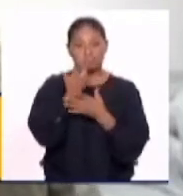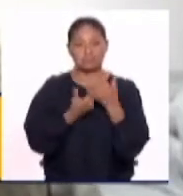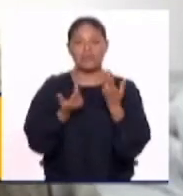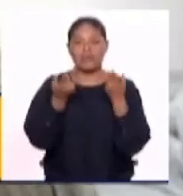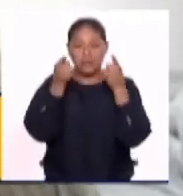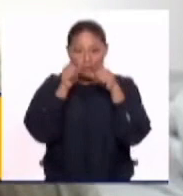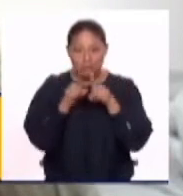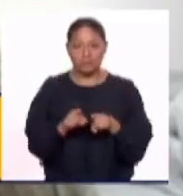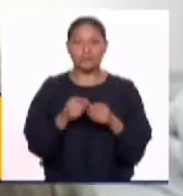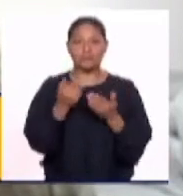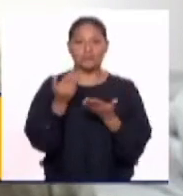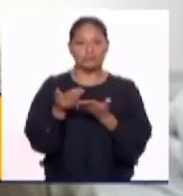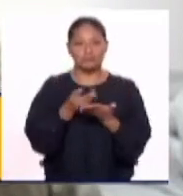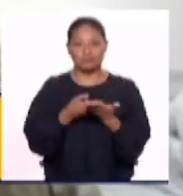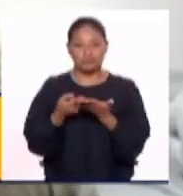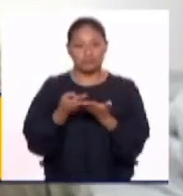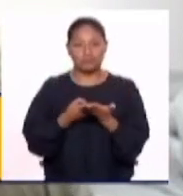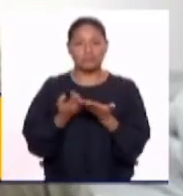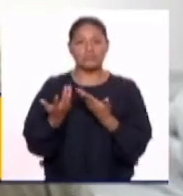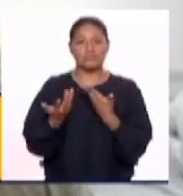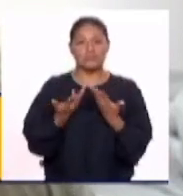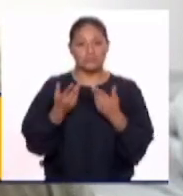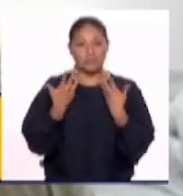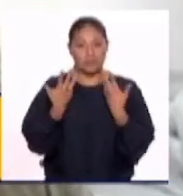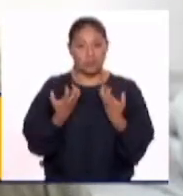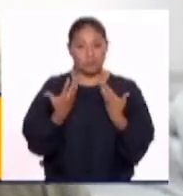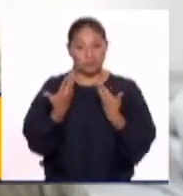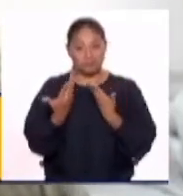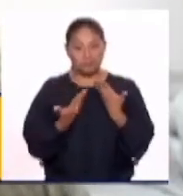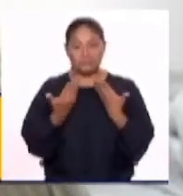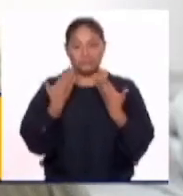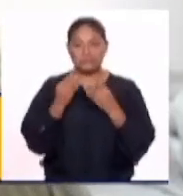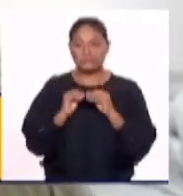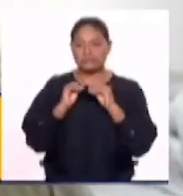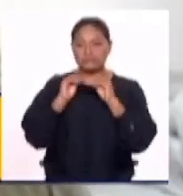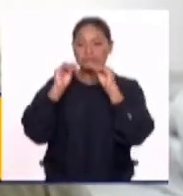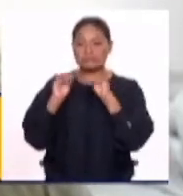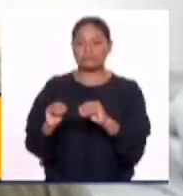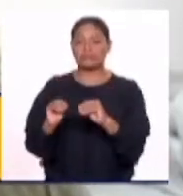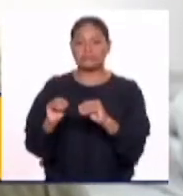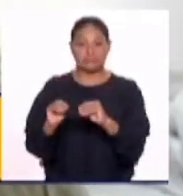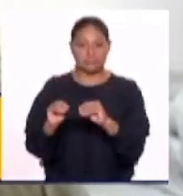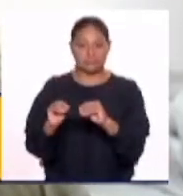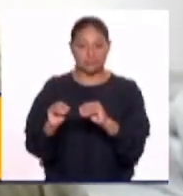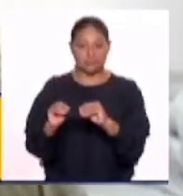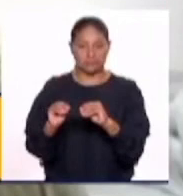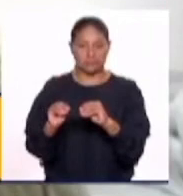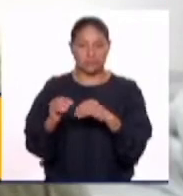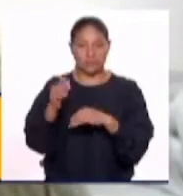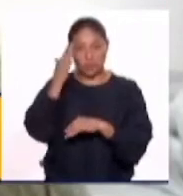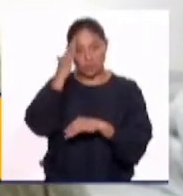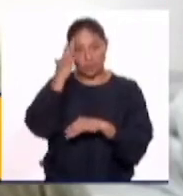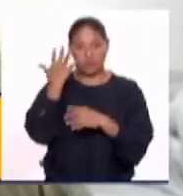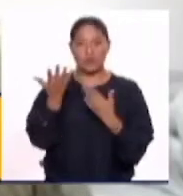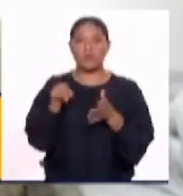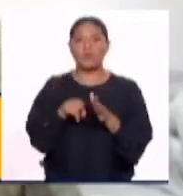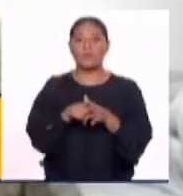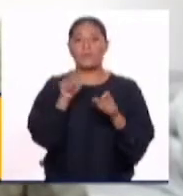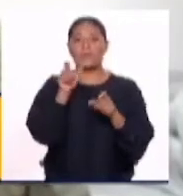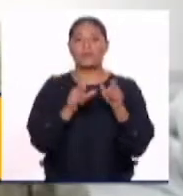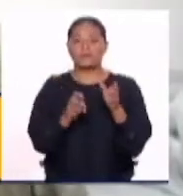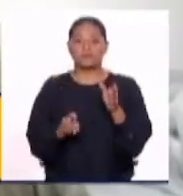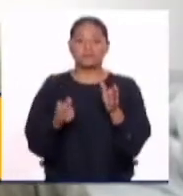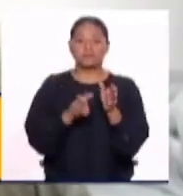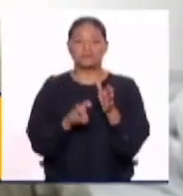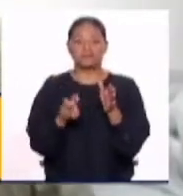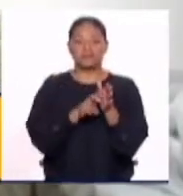mecanismo, operativizando básicamente lo que podría ser la implementación de un corredor humanitario terrestre y